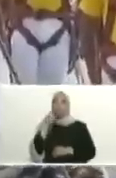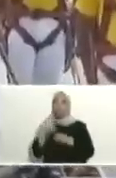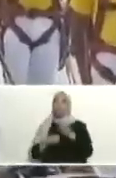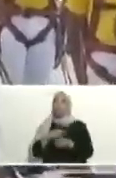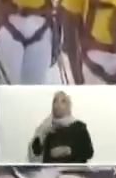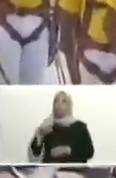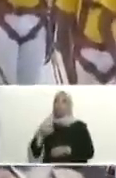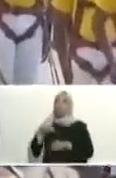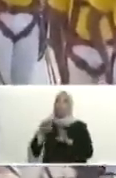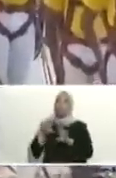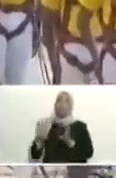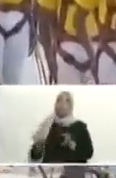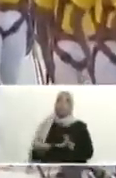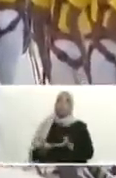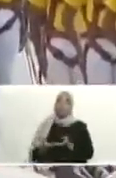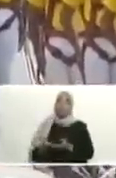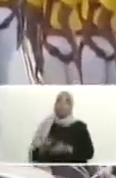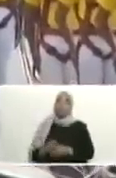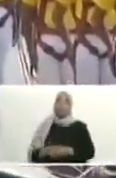en el mundo